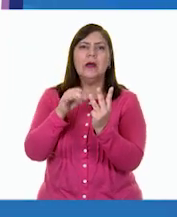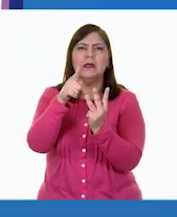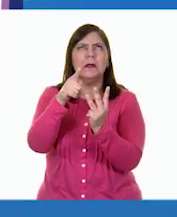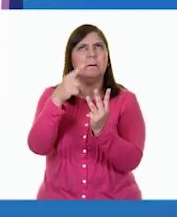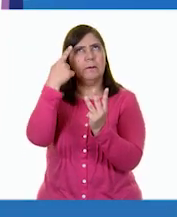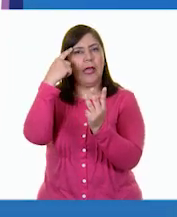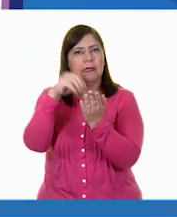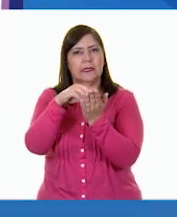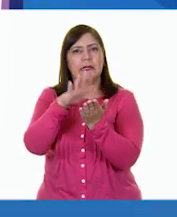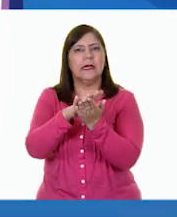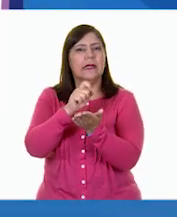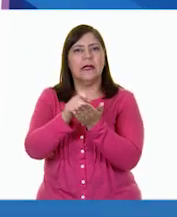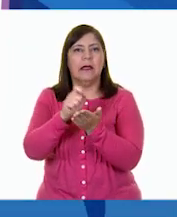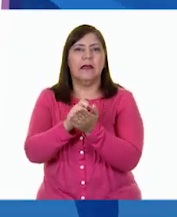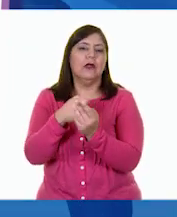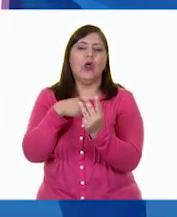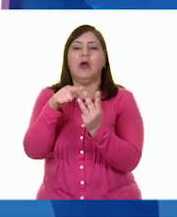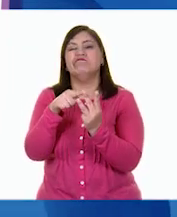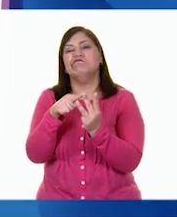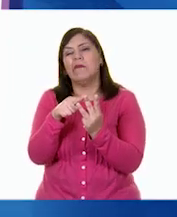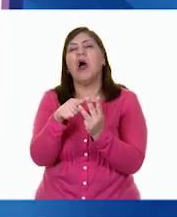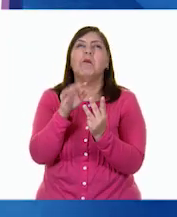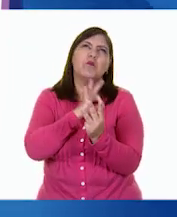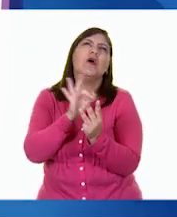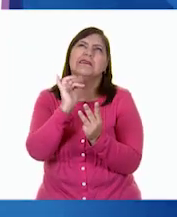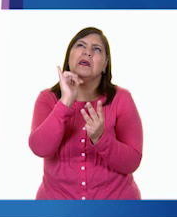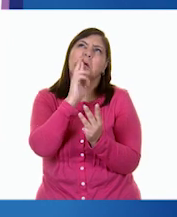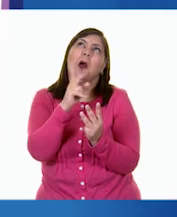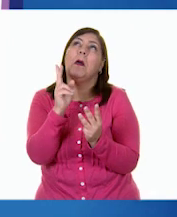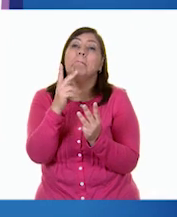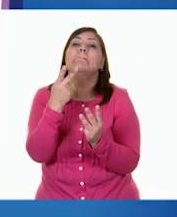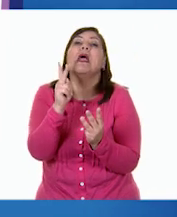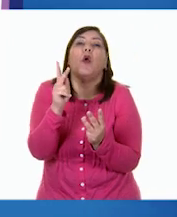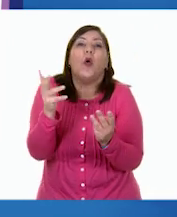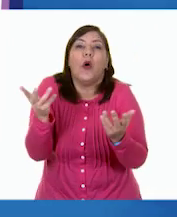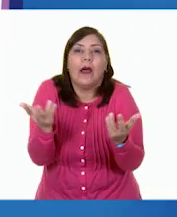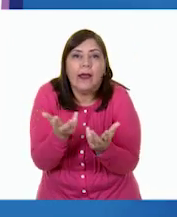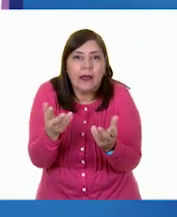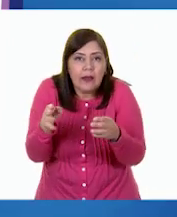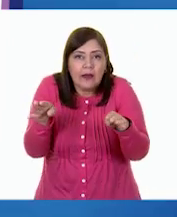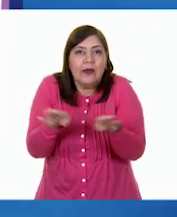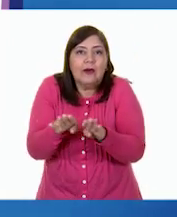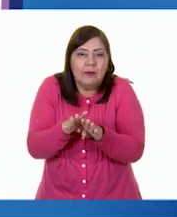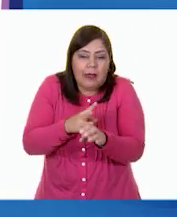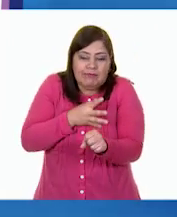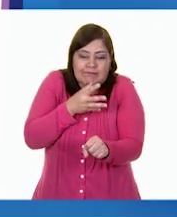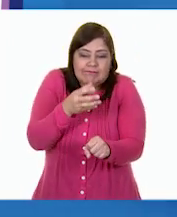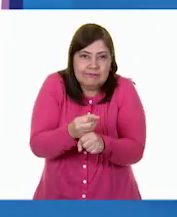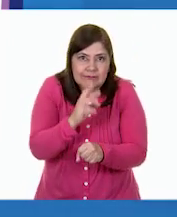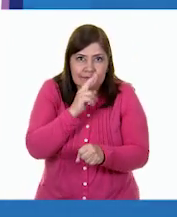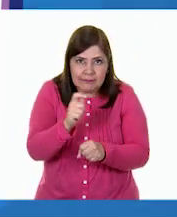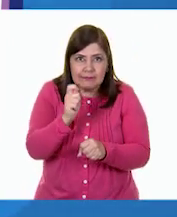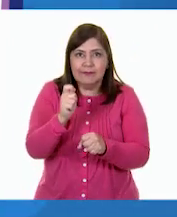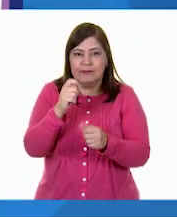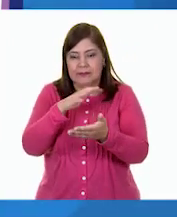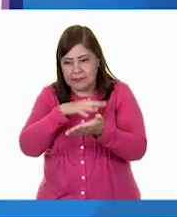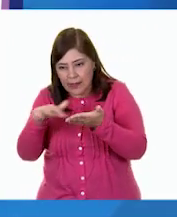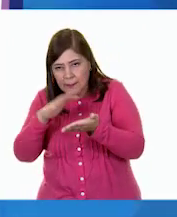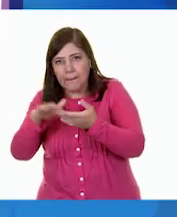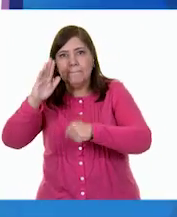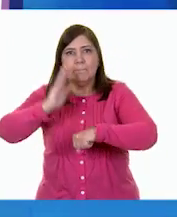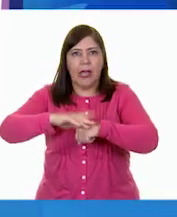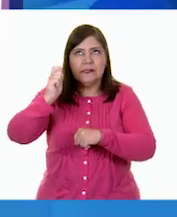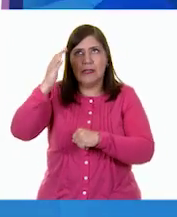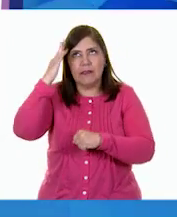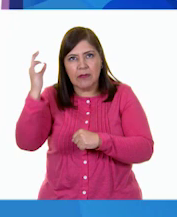mejorar. No nada más voy a poner, ay, ¿puedo mejorar? Sí, ¿cómo? ¿Qué vas a hacer? ¿Qué vas a hacer para mejorar? Ay, leer más adivinanzas,